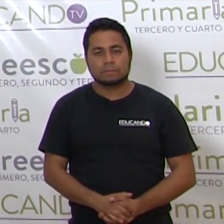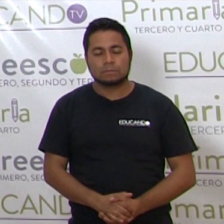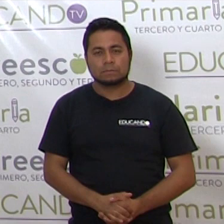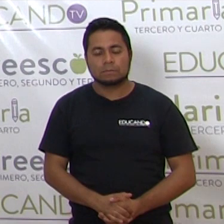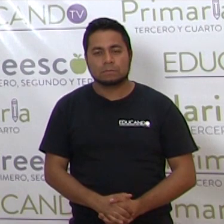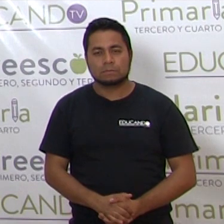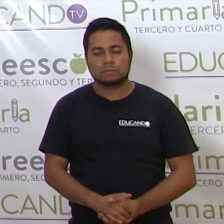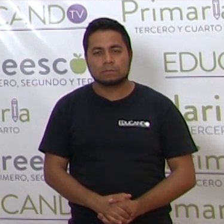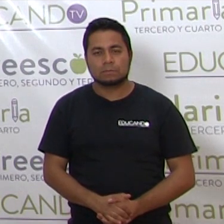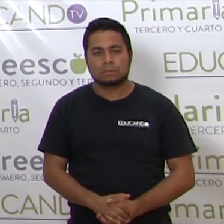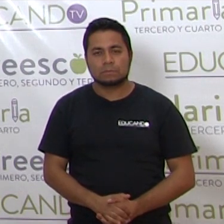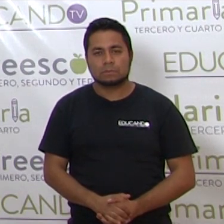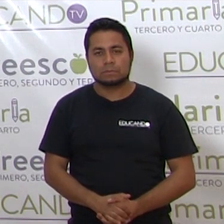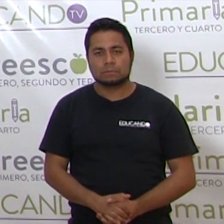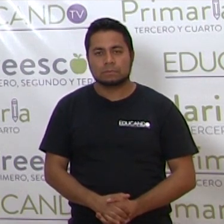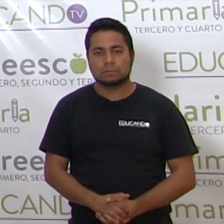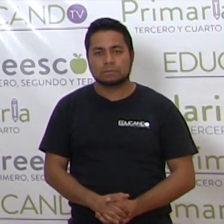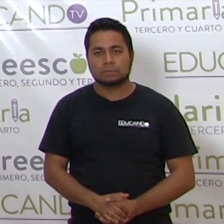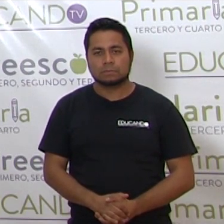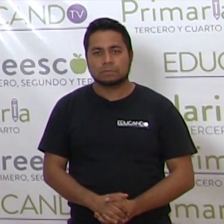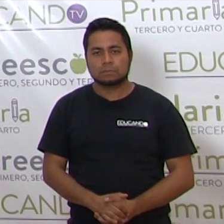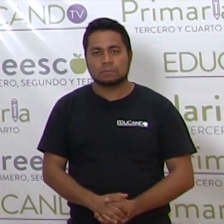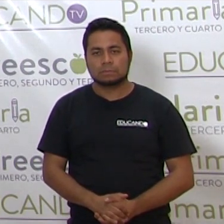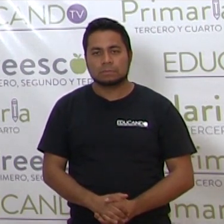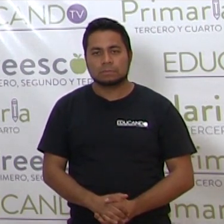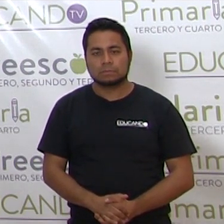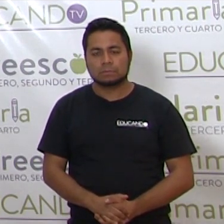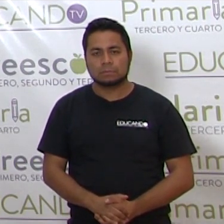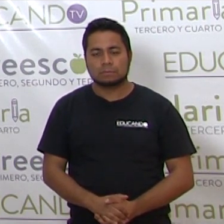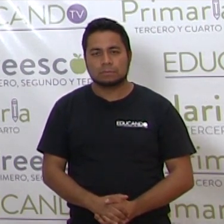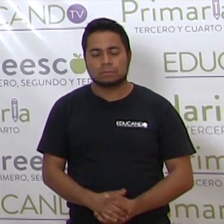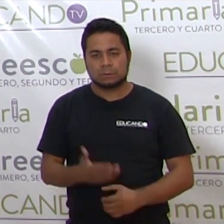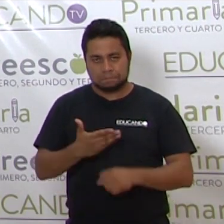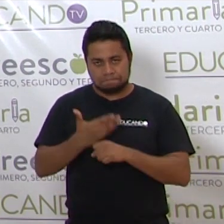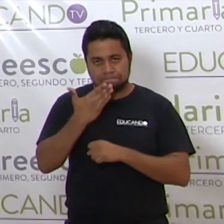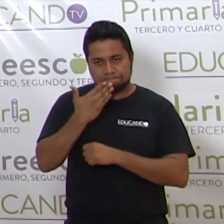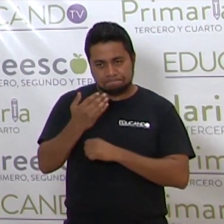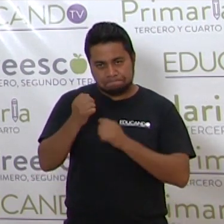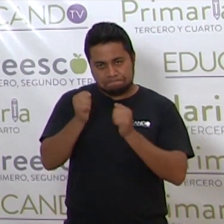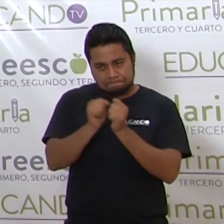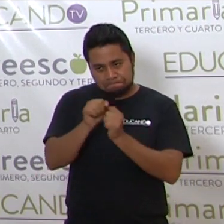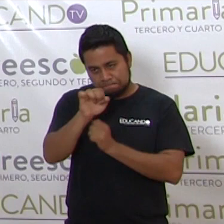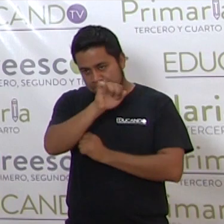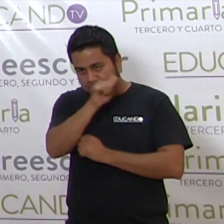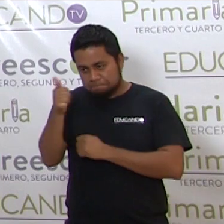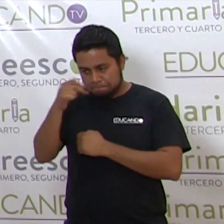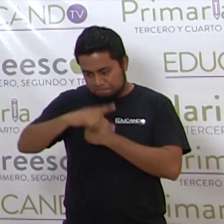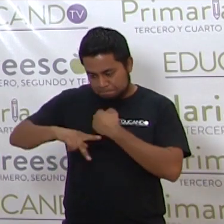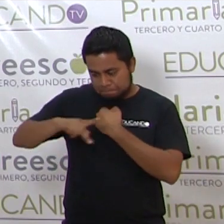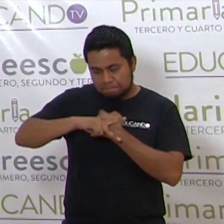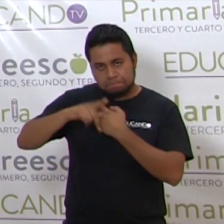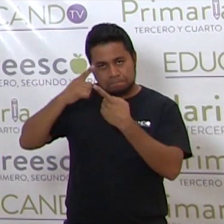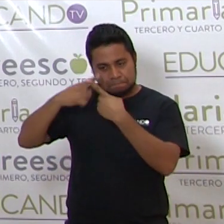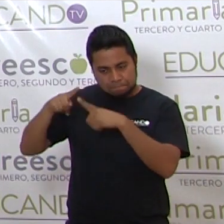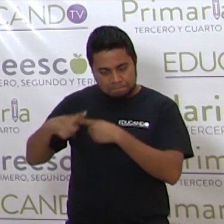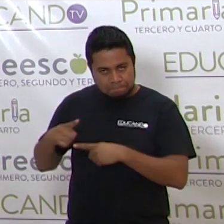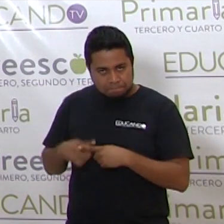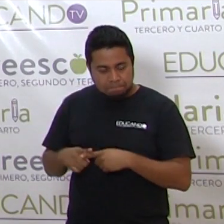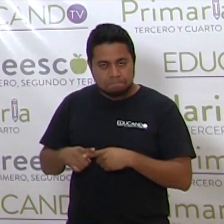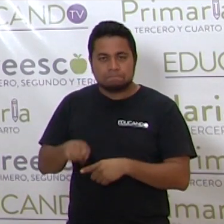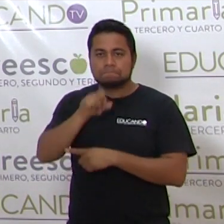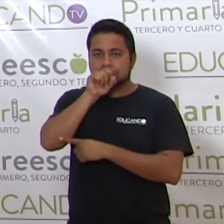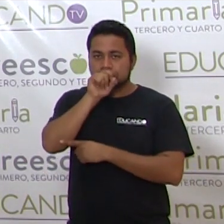muy bien pues ahora vamos a ir con otros países y con